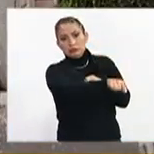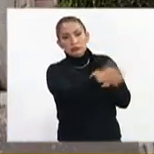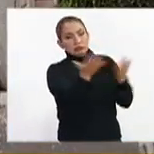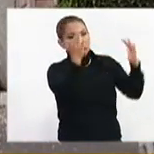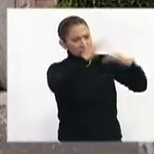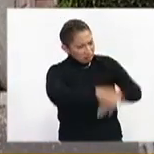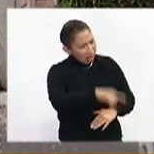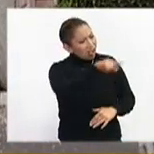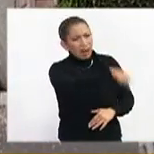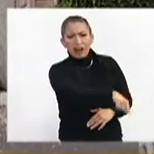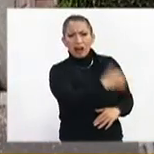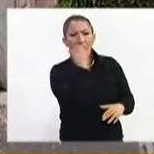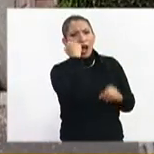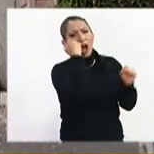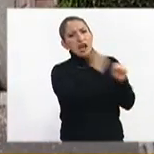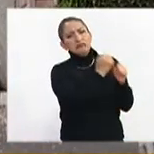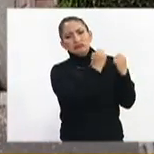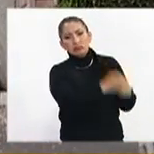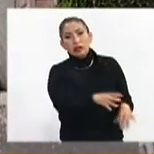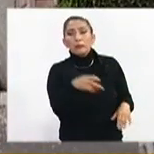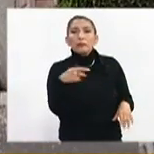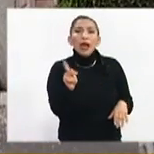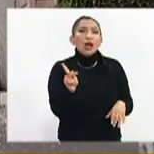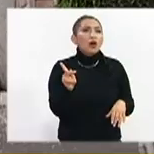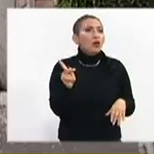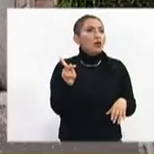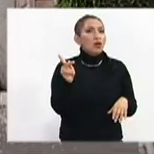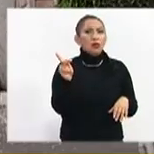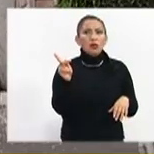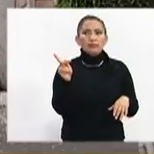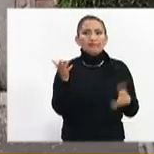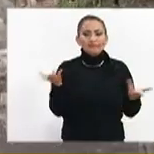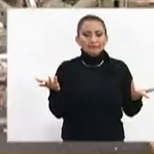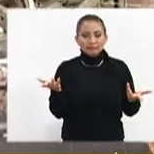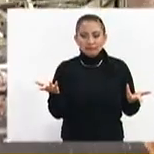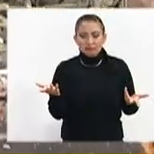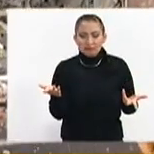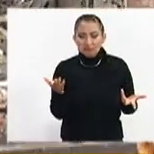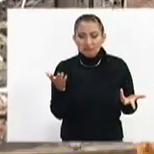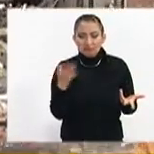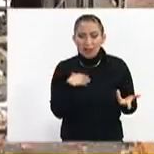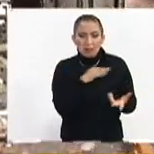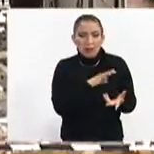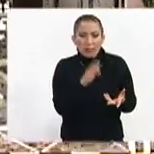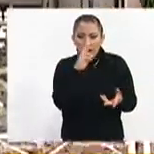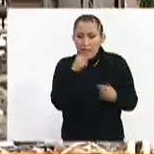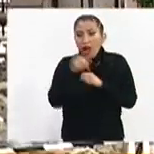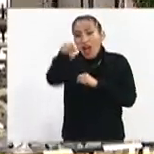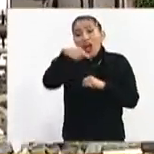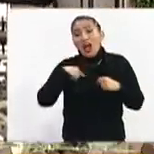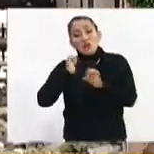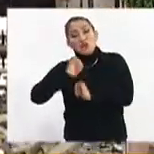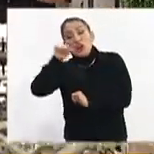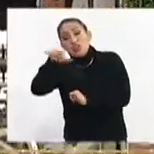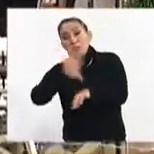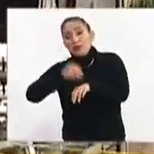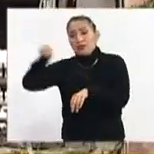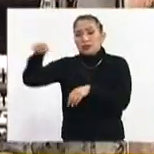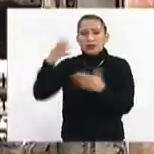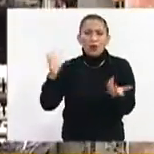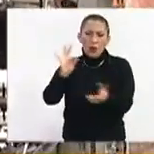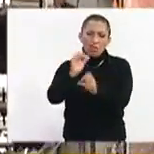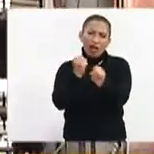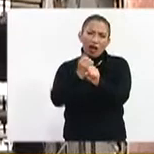se cayeron después de muchos años sin haber, en fin, digamos, uno puede responsabilizar a la autoridad que hace